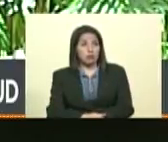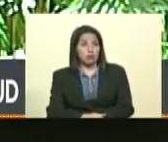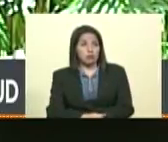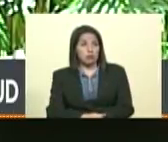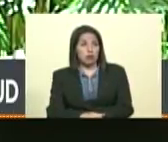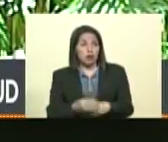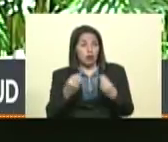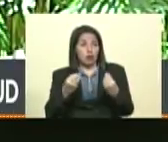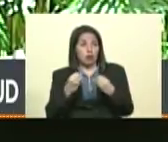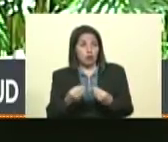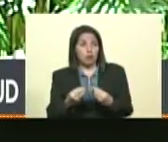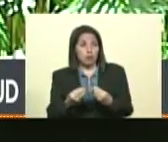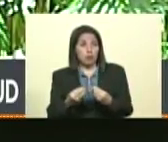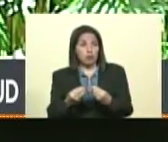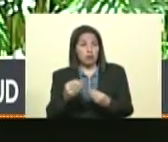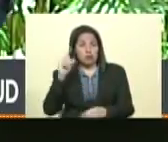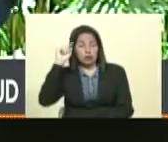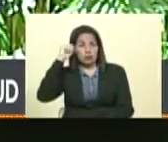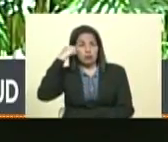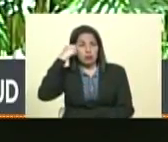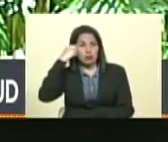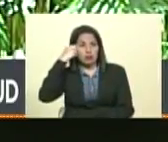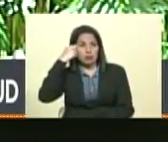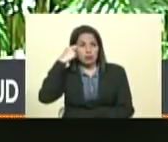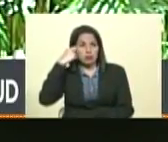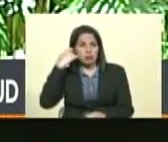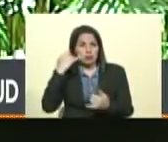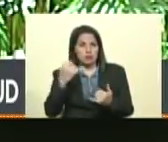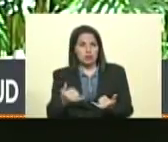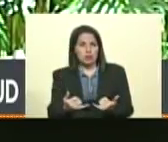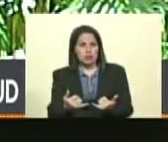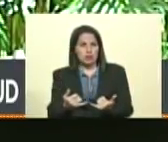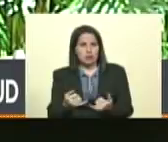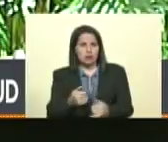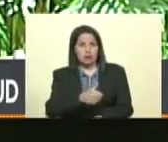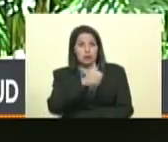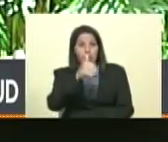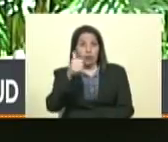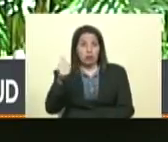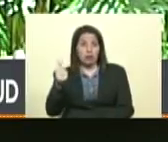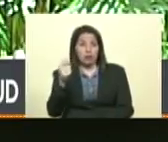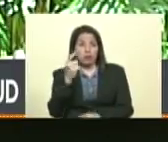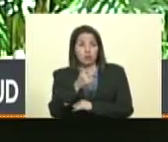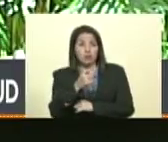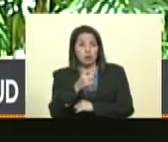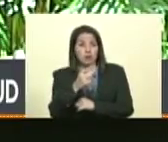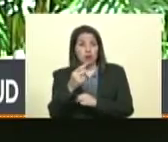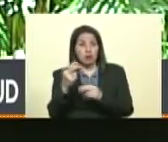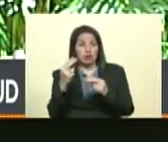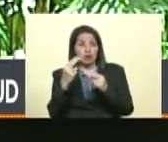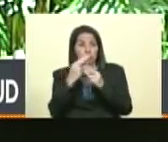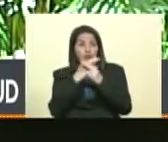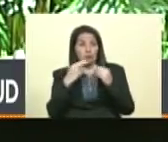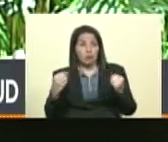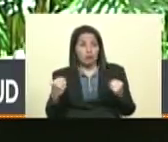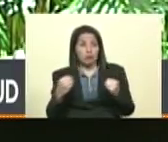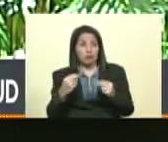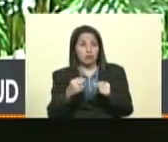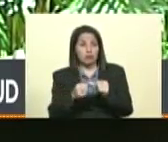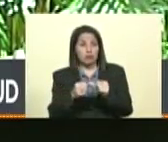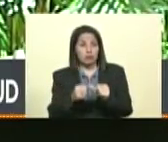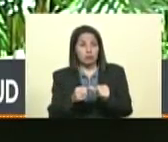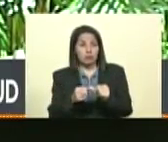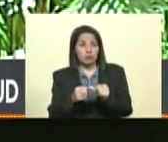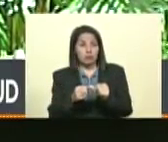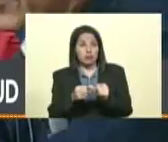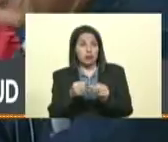contrato colectivo, recordábamos en las intervenciones de cada uno de los compañeros el compromiso permanente, el compromiso